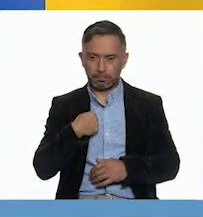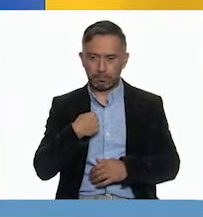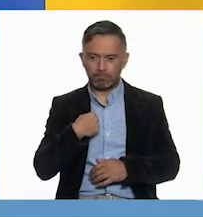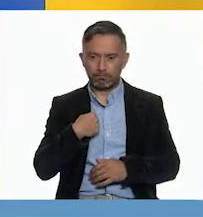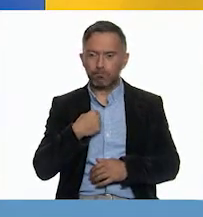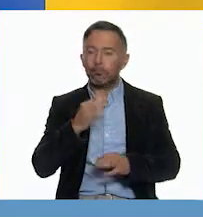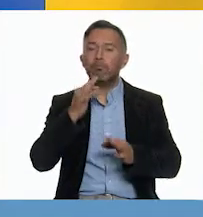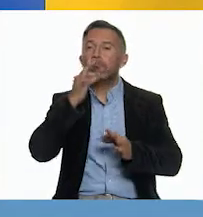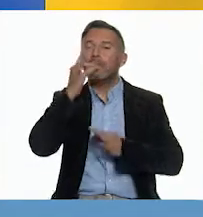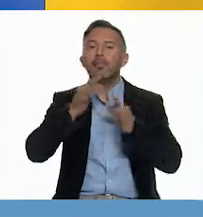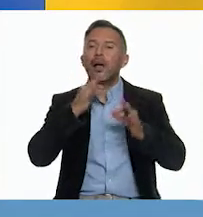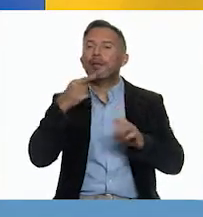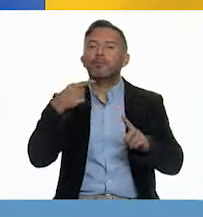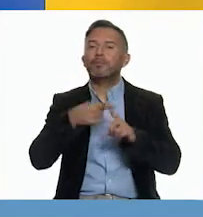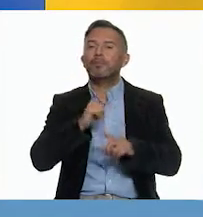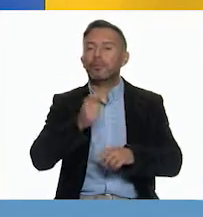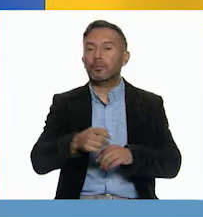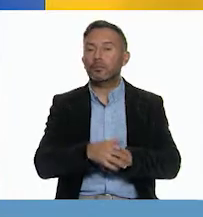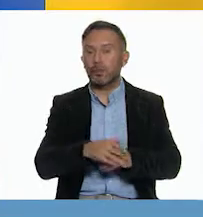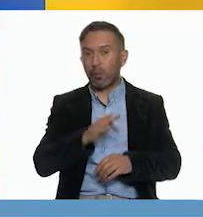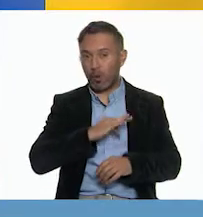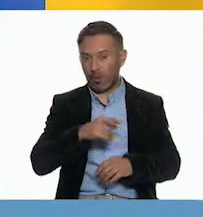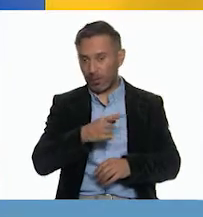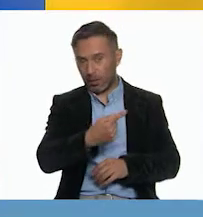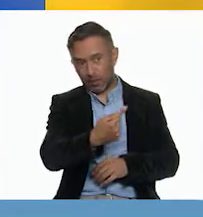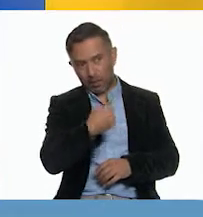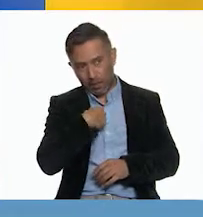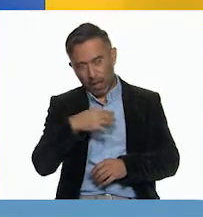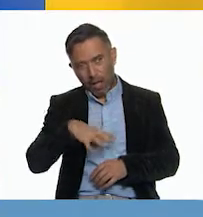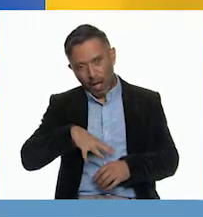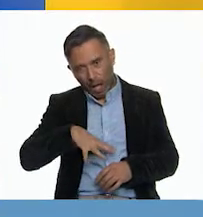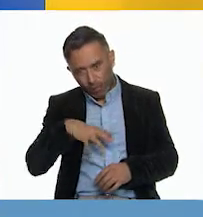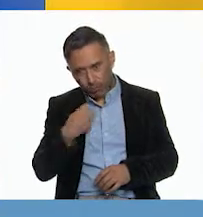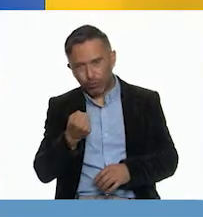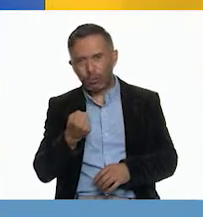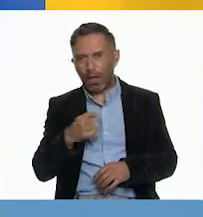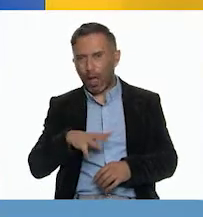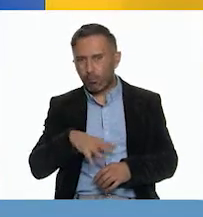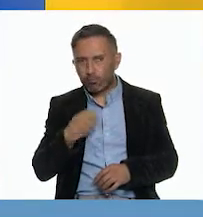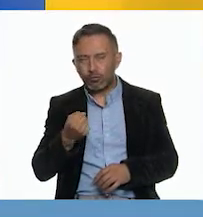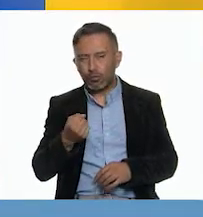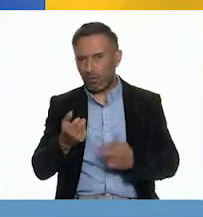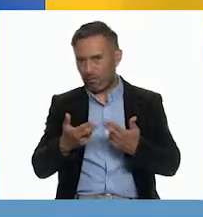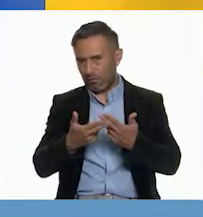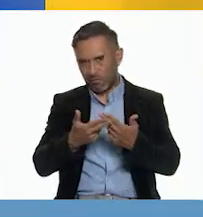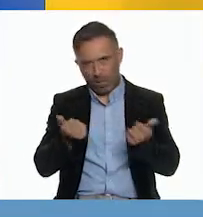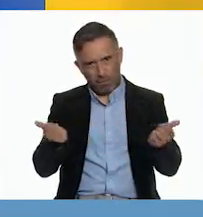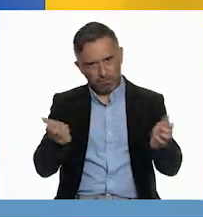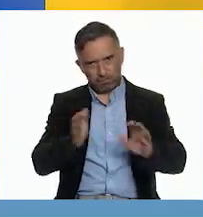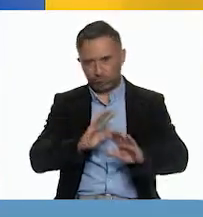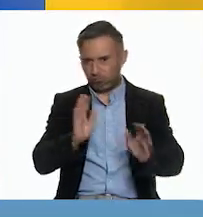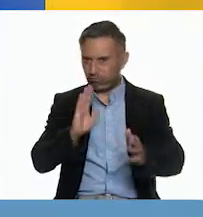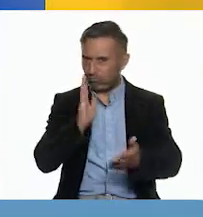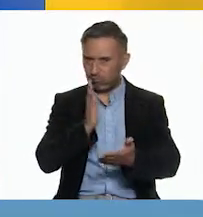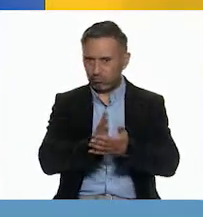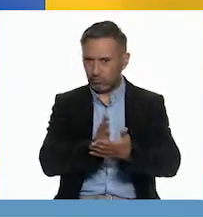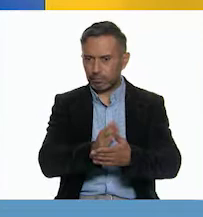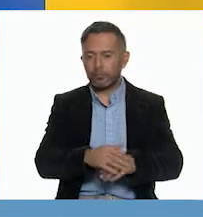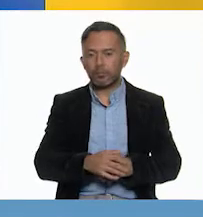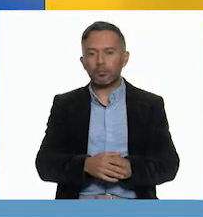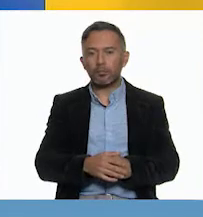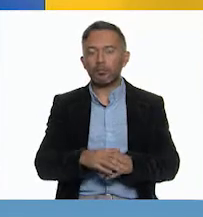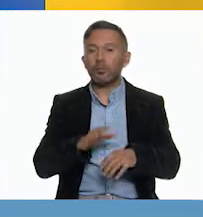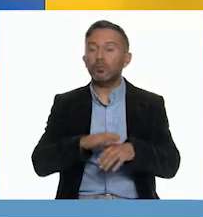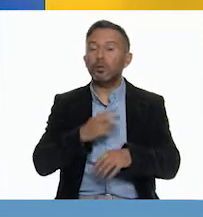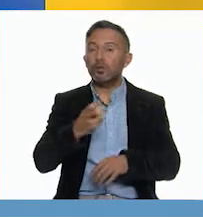que no debemos permitir que abusen de nosotros de ninguna manera. No, no, no. Por eso me gusta mucho el actuar